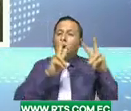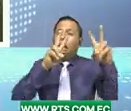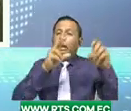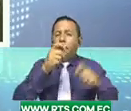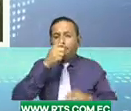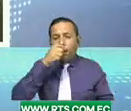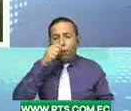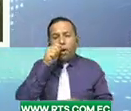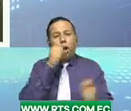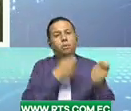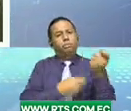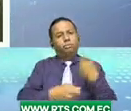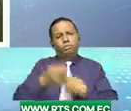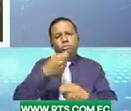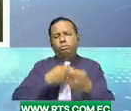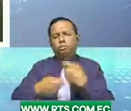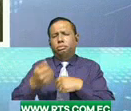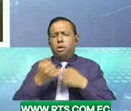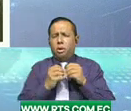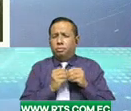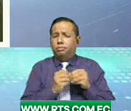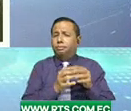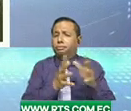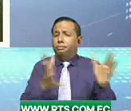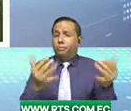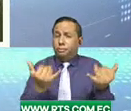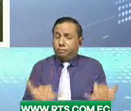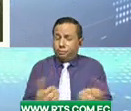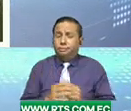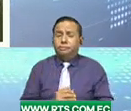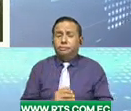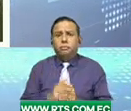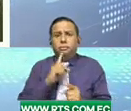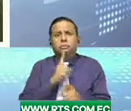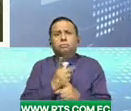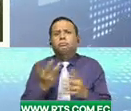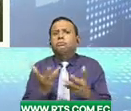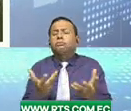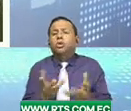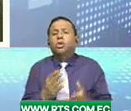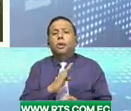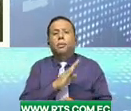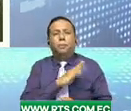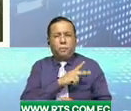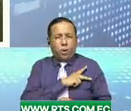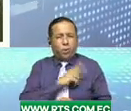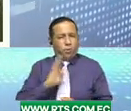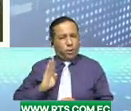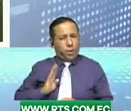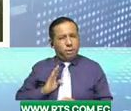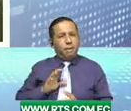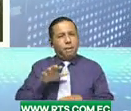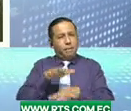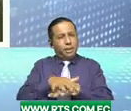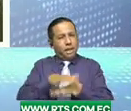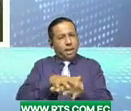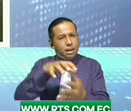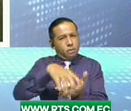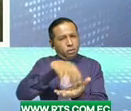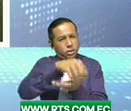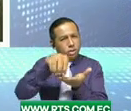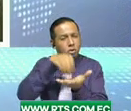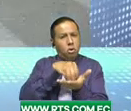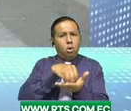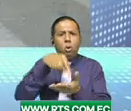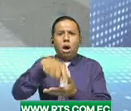que se han neutralizado durante los últimos días. Eso es algo que ha sucedido precisamente en Puerto Bolívar, Machala, provincia del Oro, en donde se encontró en